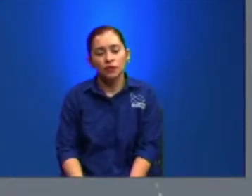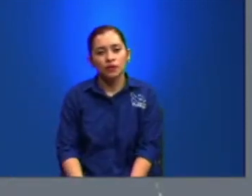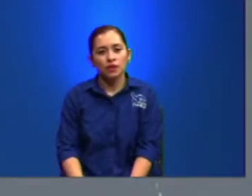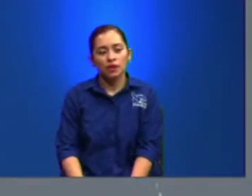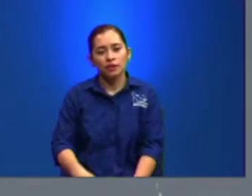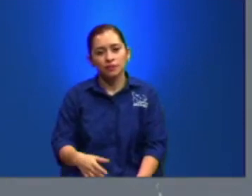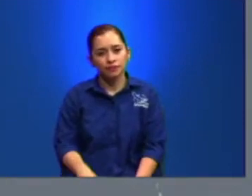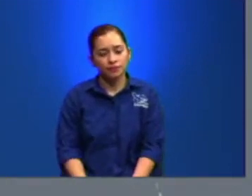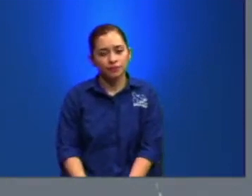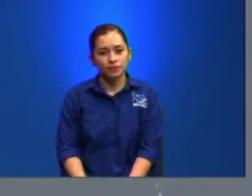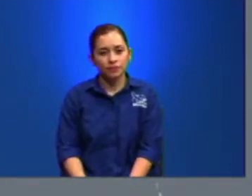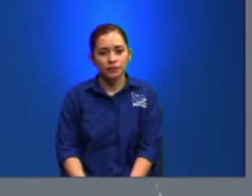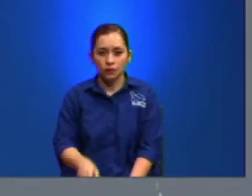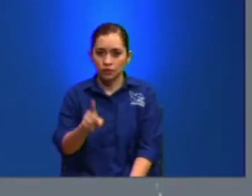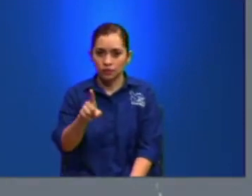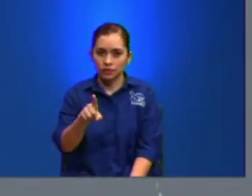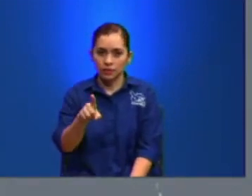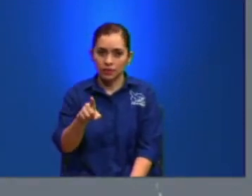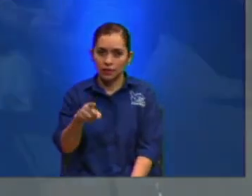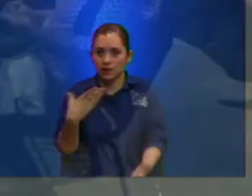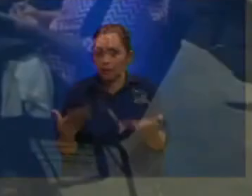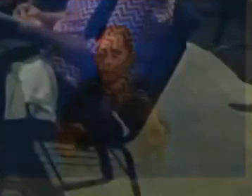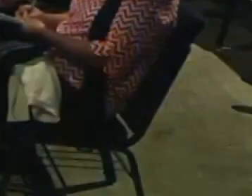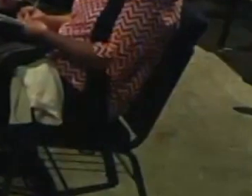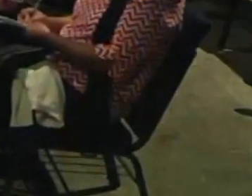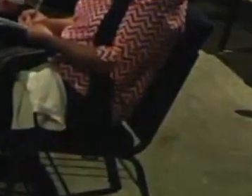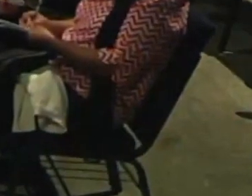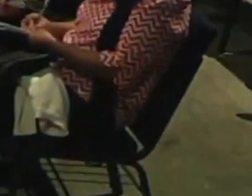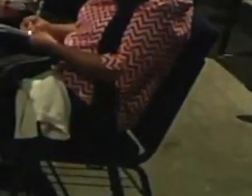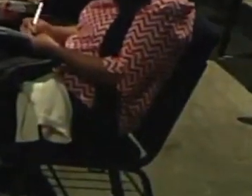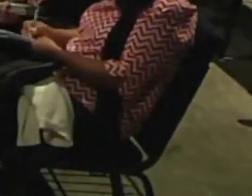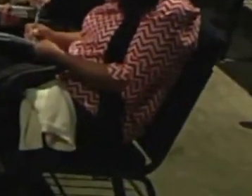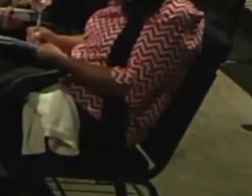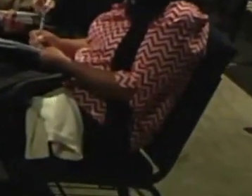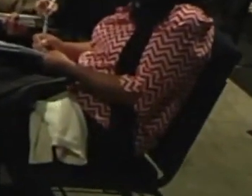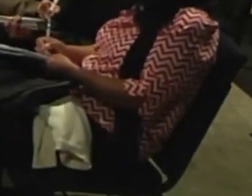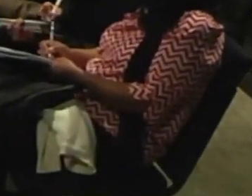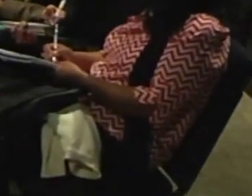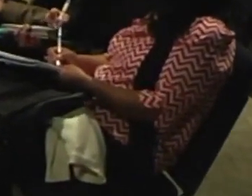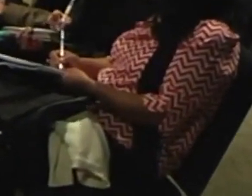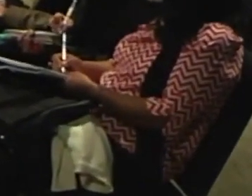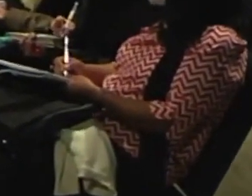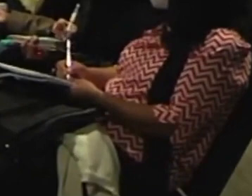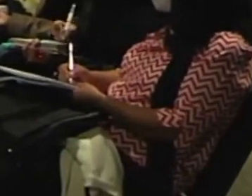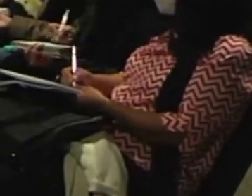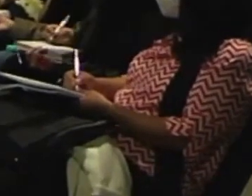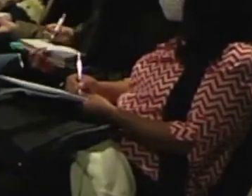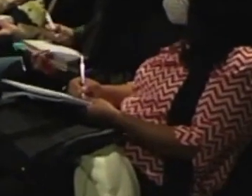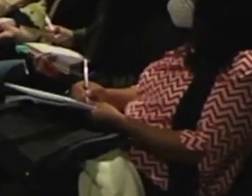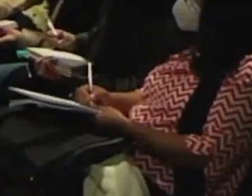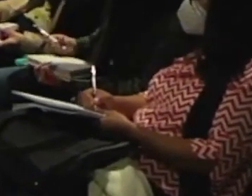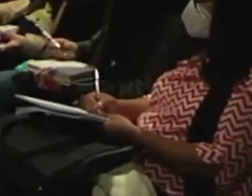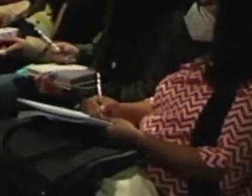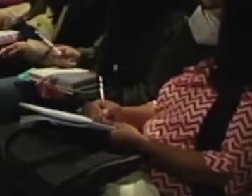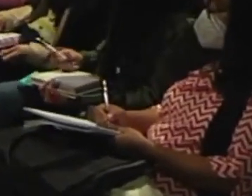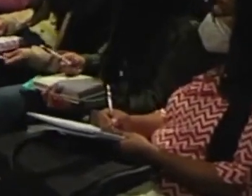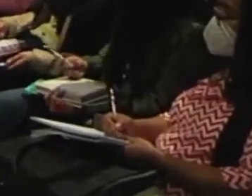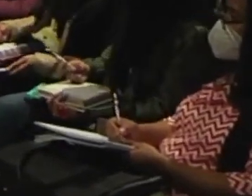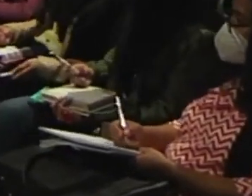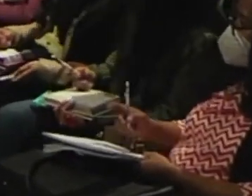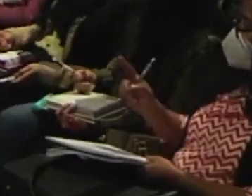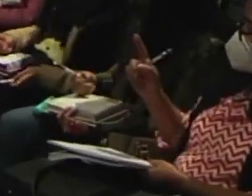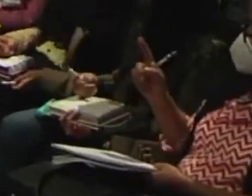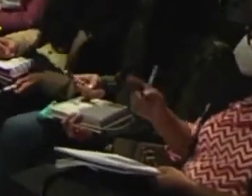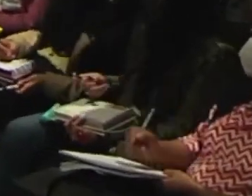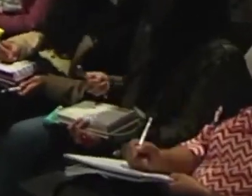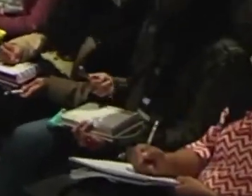todos piensan que uno es viejito sorda y le miran la cara tan lozana es mi deber si usted tiene esa edad y no se da